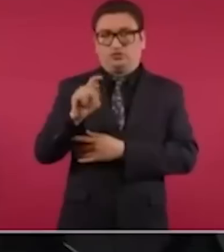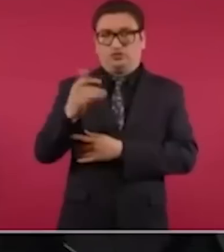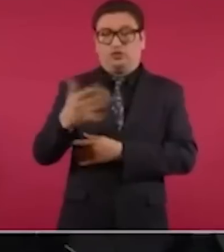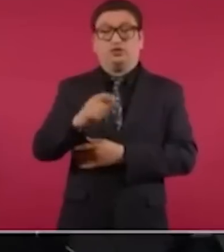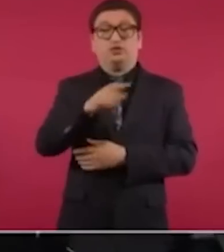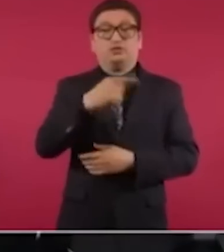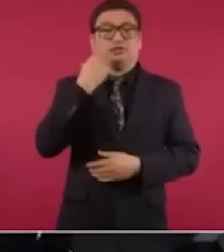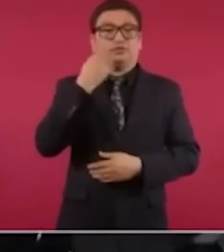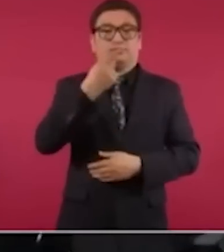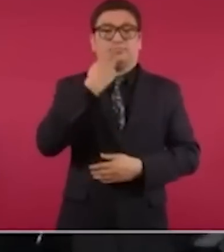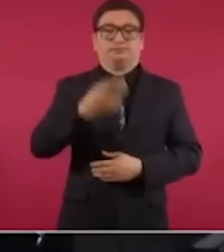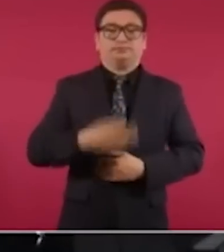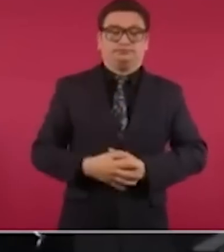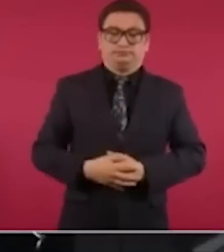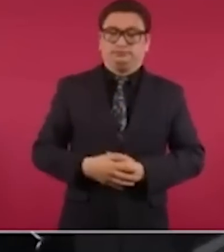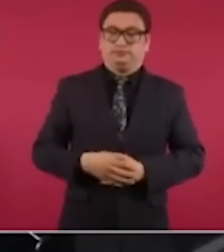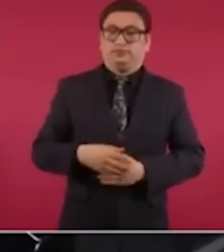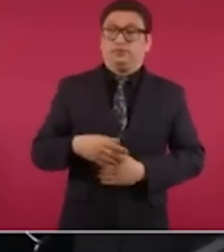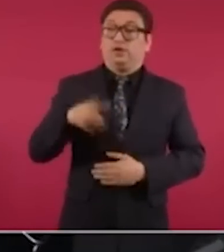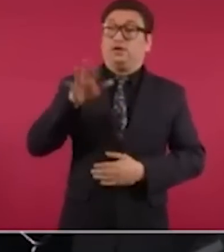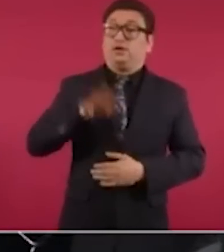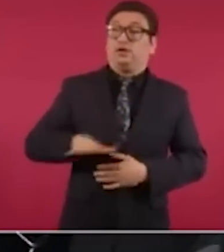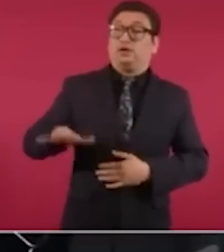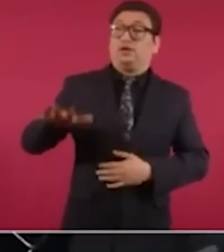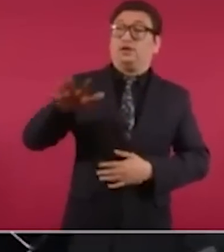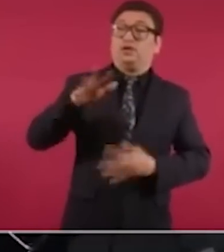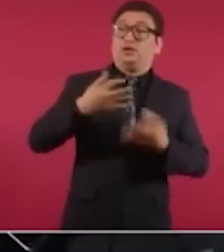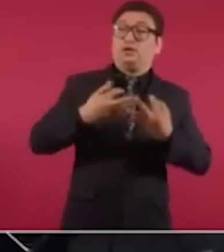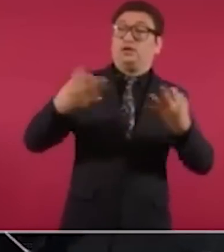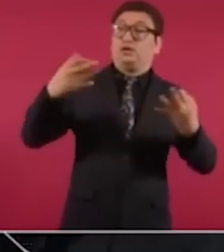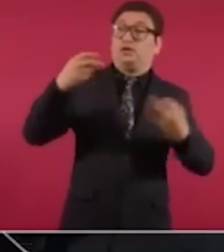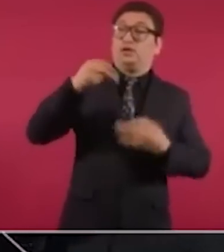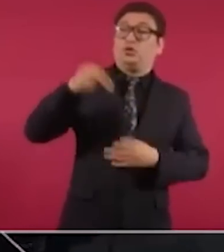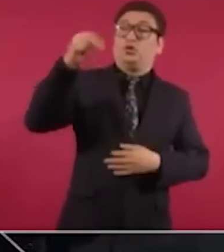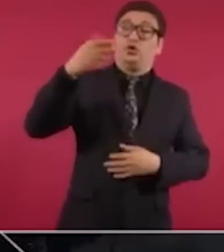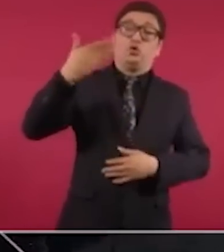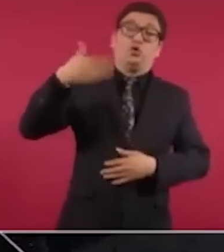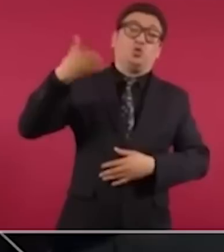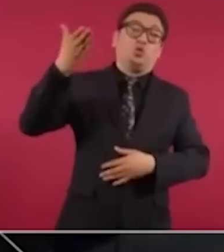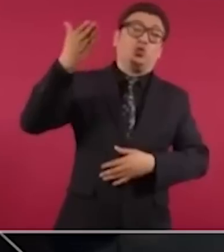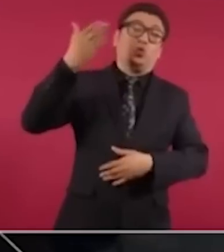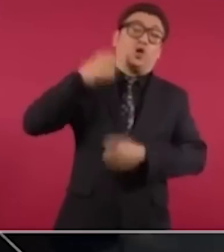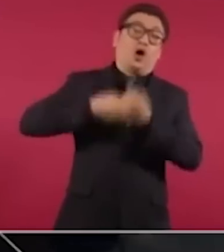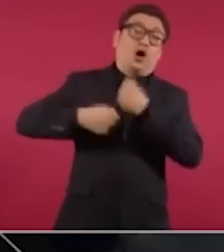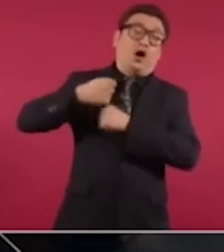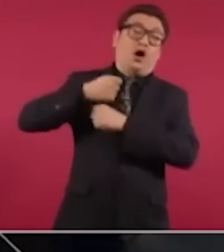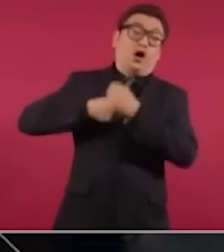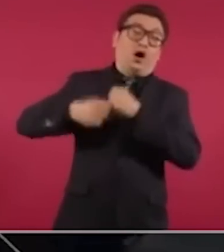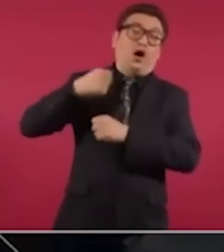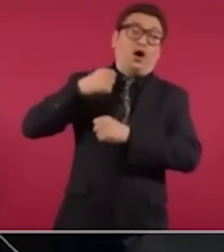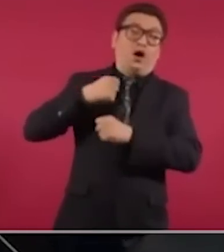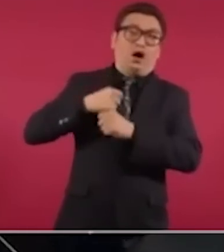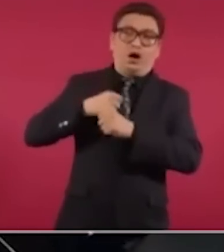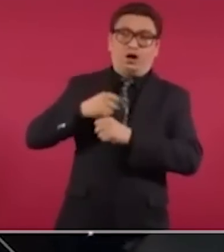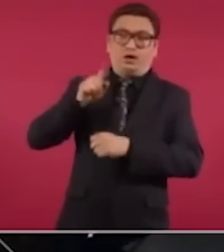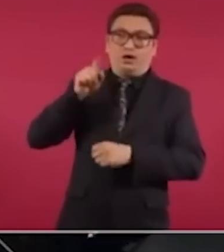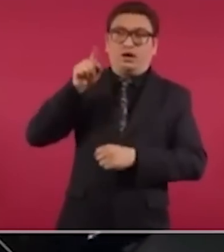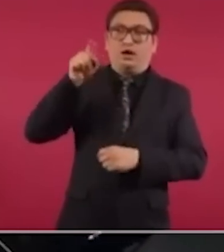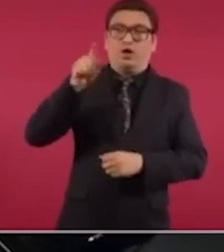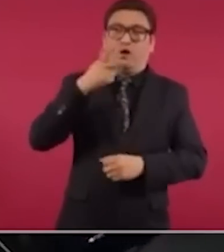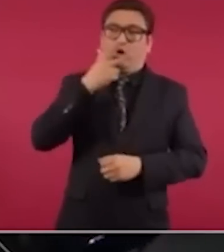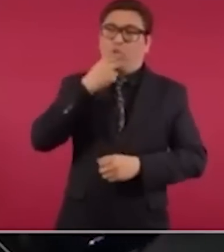en la lejanas tierras del Norte hace mucho tiempo vivió un